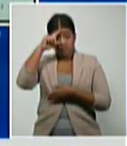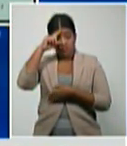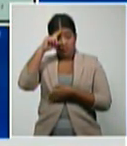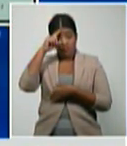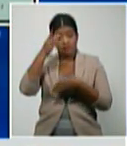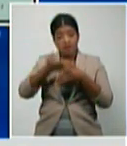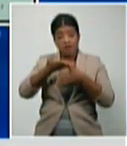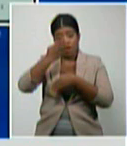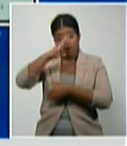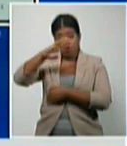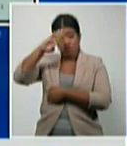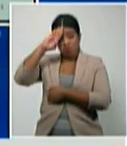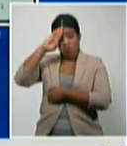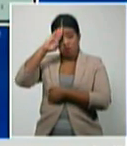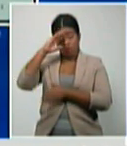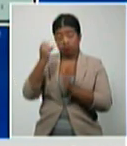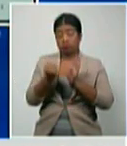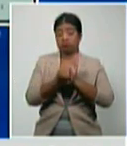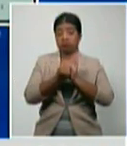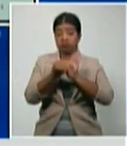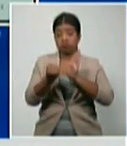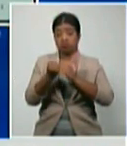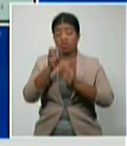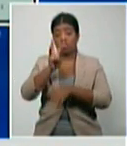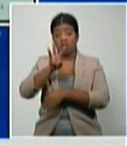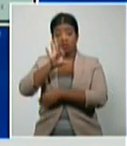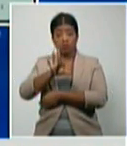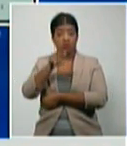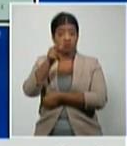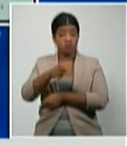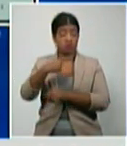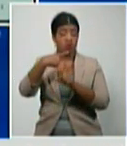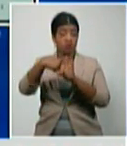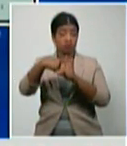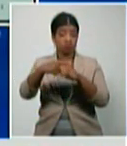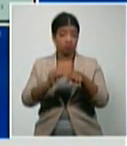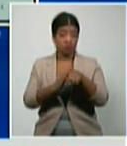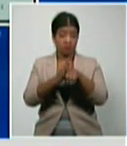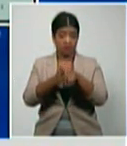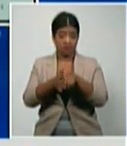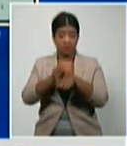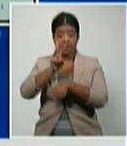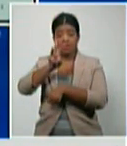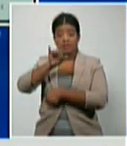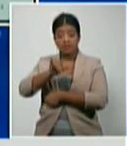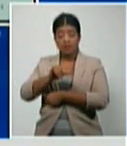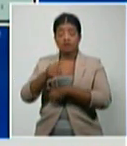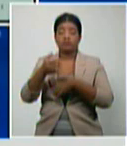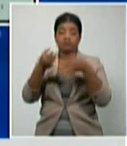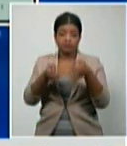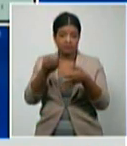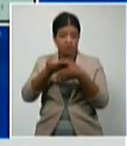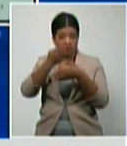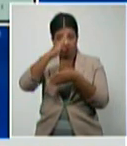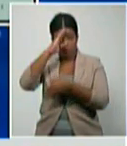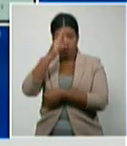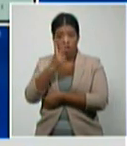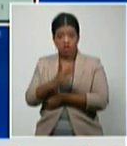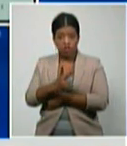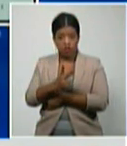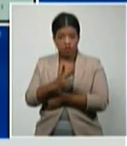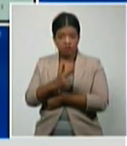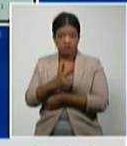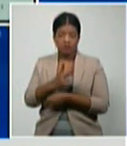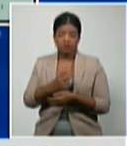número elevado de casos, 38 casos, pues 36 de Santiago y 2 de Palma Soriano.